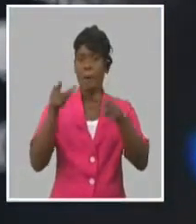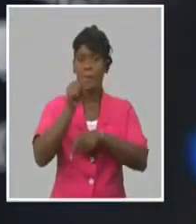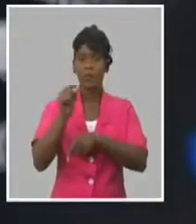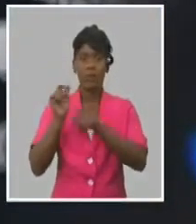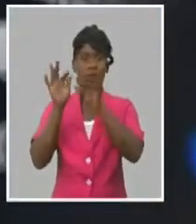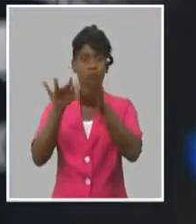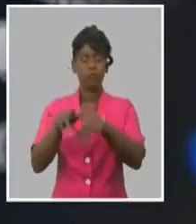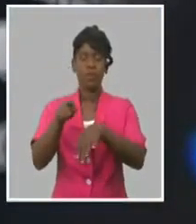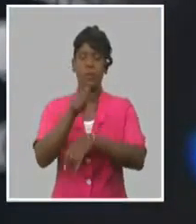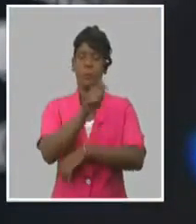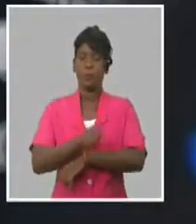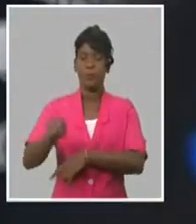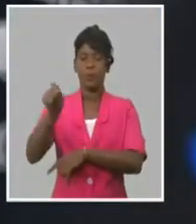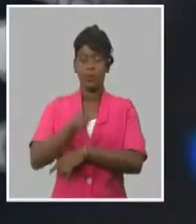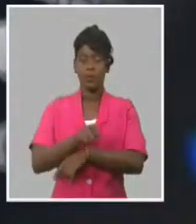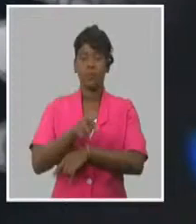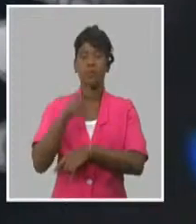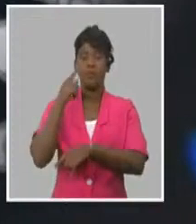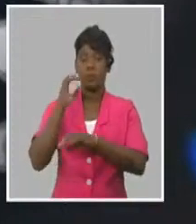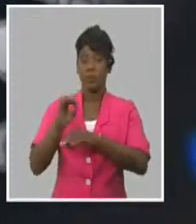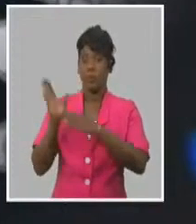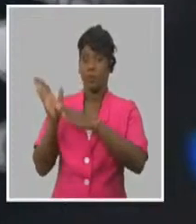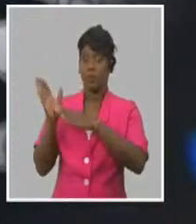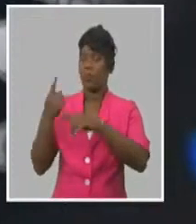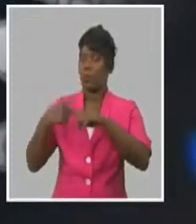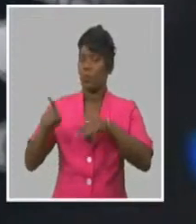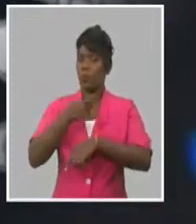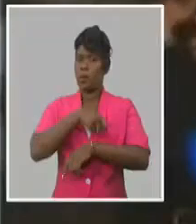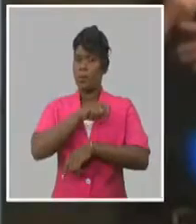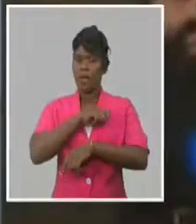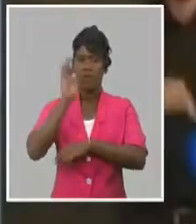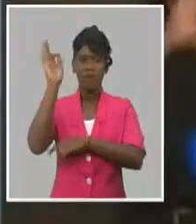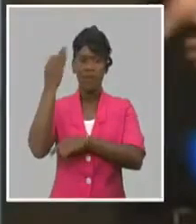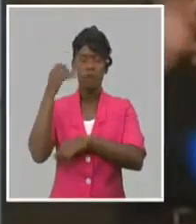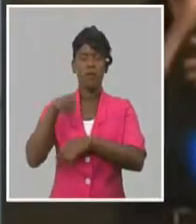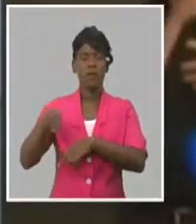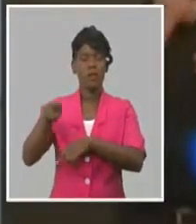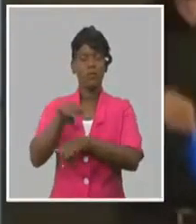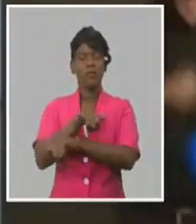en Europa junto a Bélgica, Países Bajos, España y Francia.